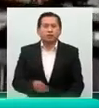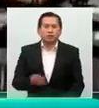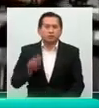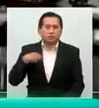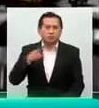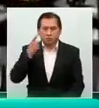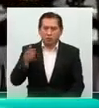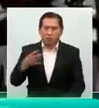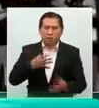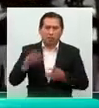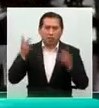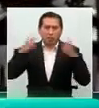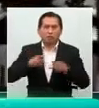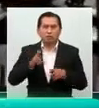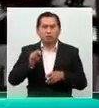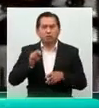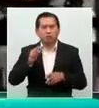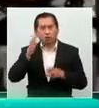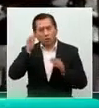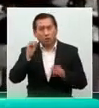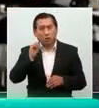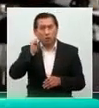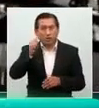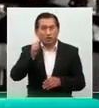Esperemos no llegar a eso mañana.